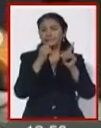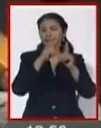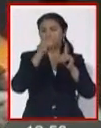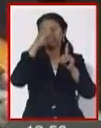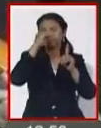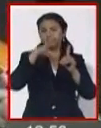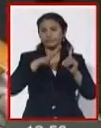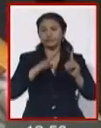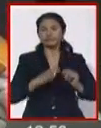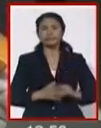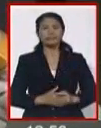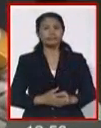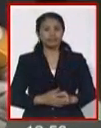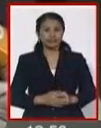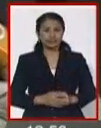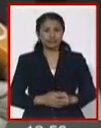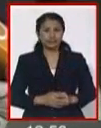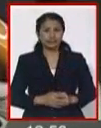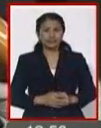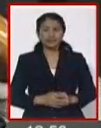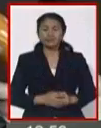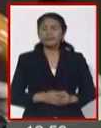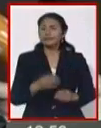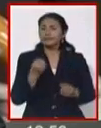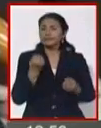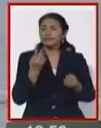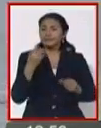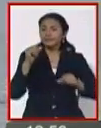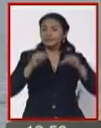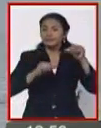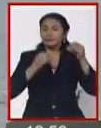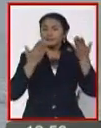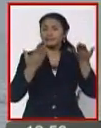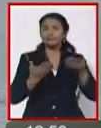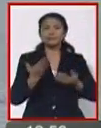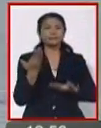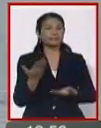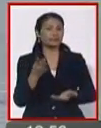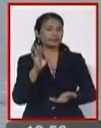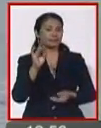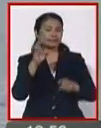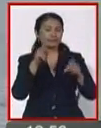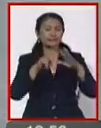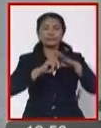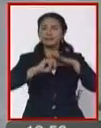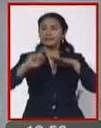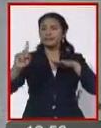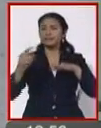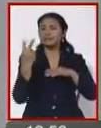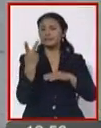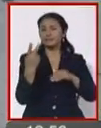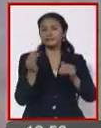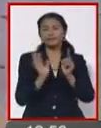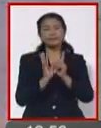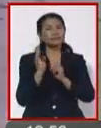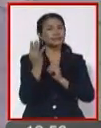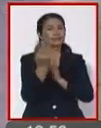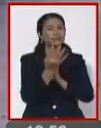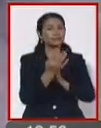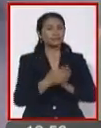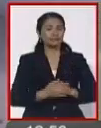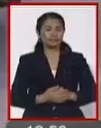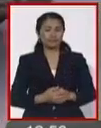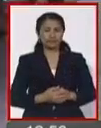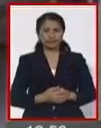Mariano Luis Tardelli, sobre la cual se siembra bastantes dudas. Aún quedan 8 personas prófugas, de las cuales 2 están cercadas por la